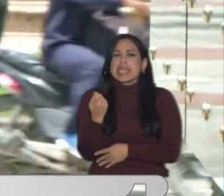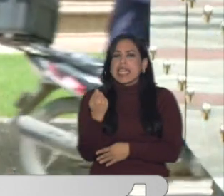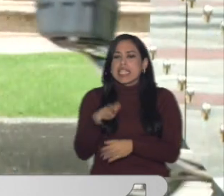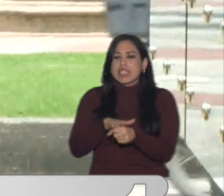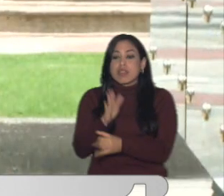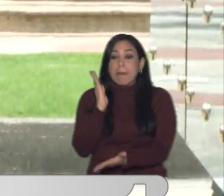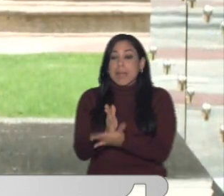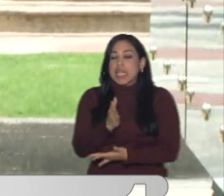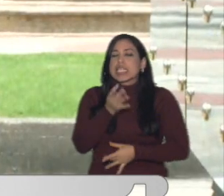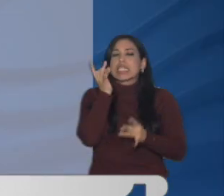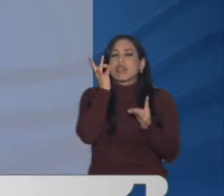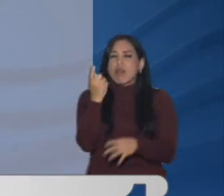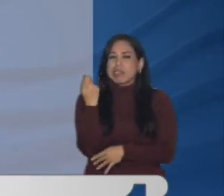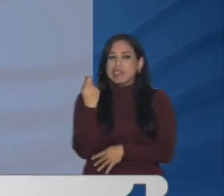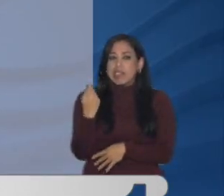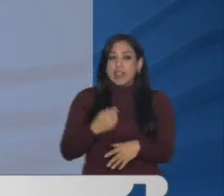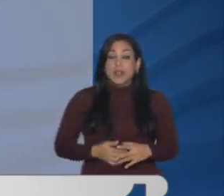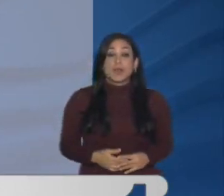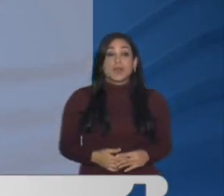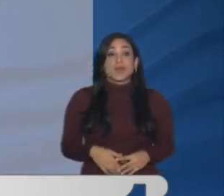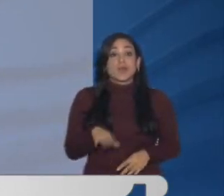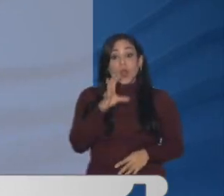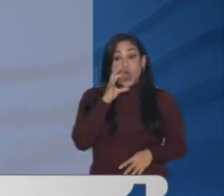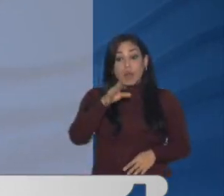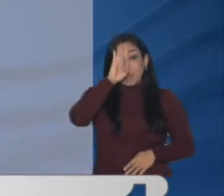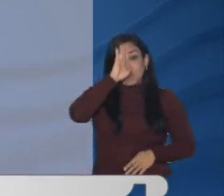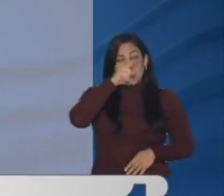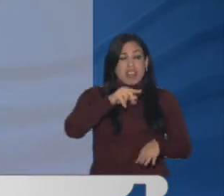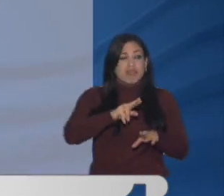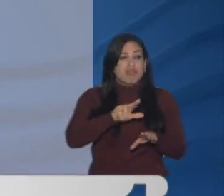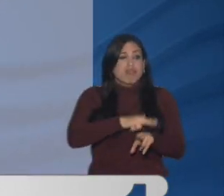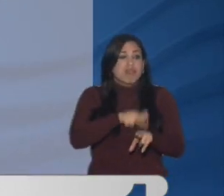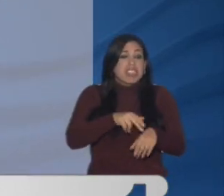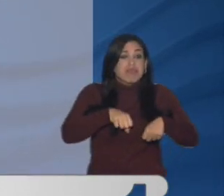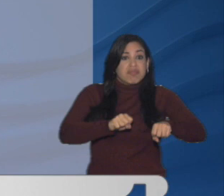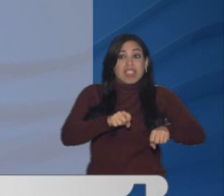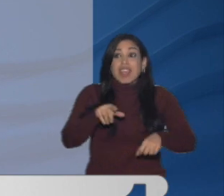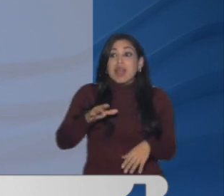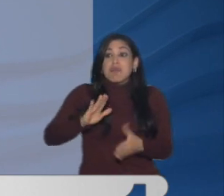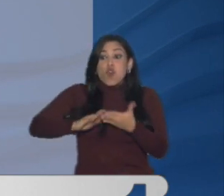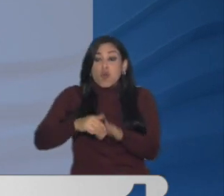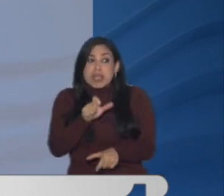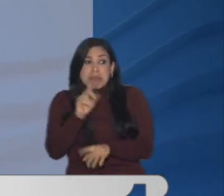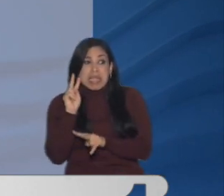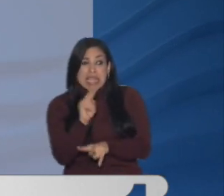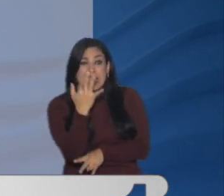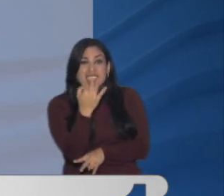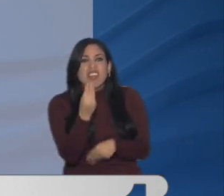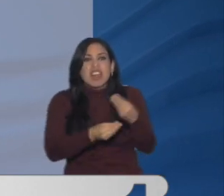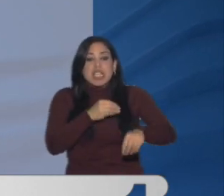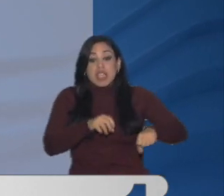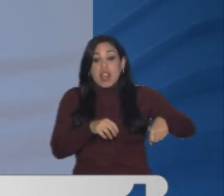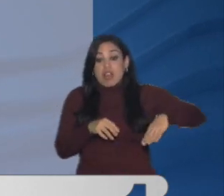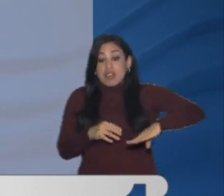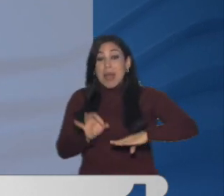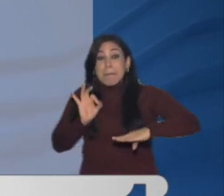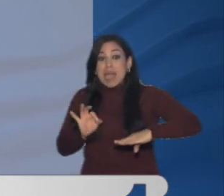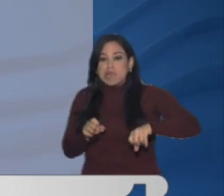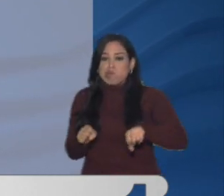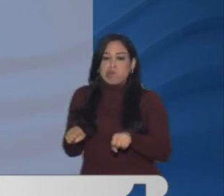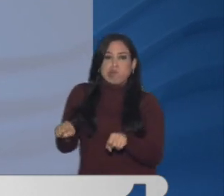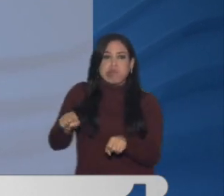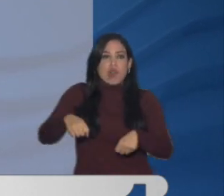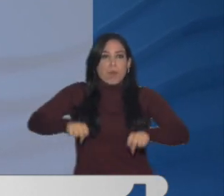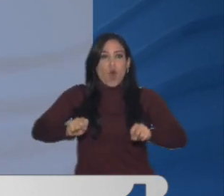delicado estado de salud. El patrullero de la Policía Nacional, según habitantes de la población, se desplazaba en contravía en